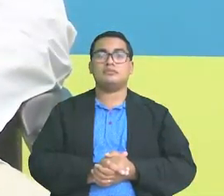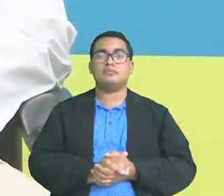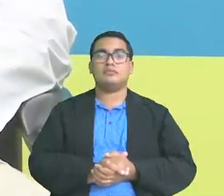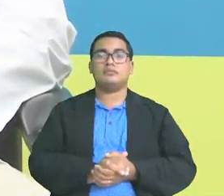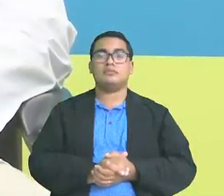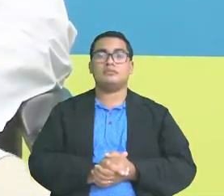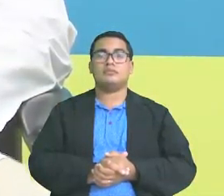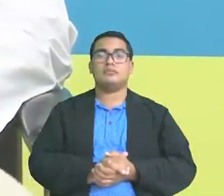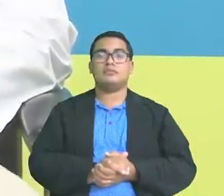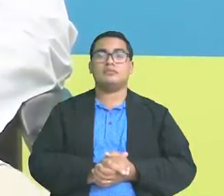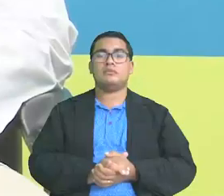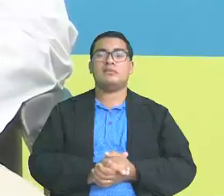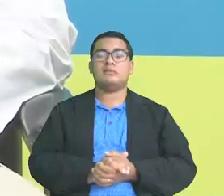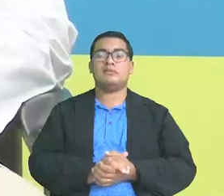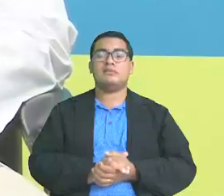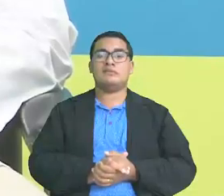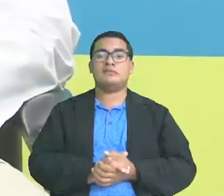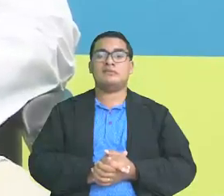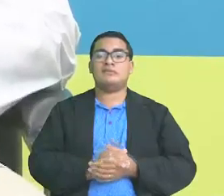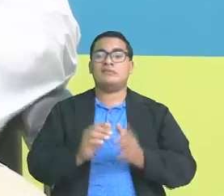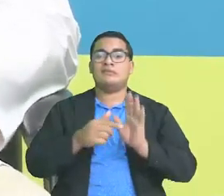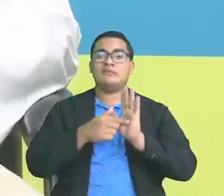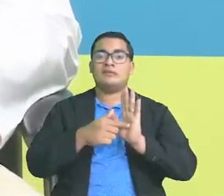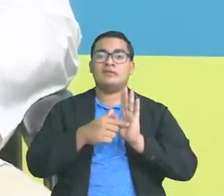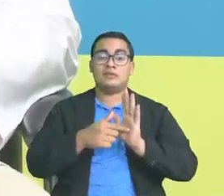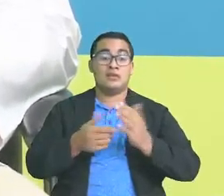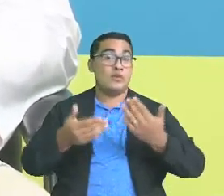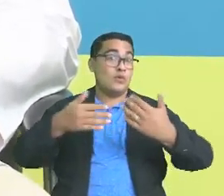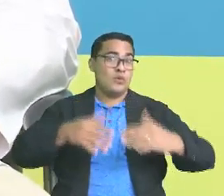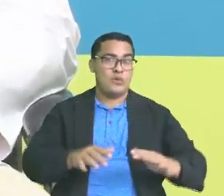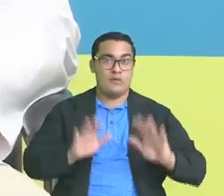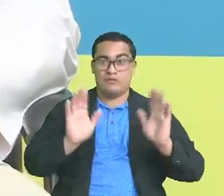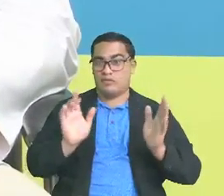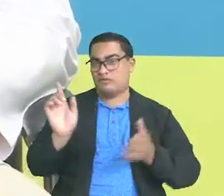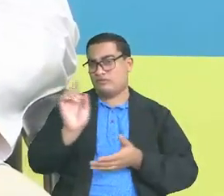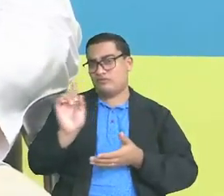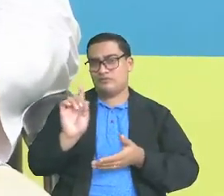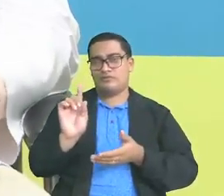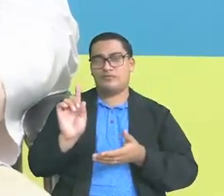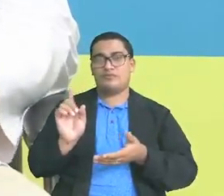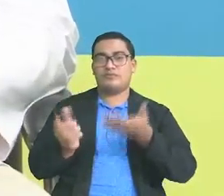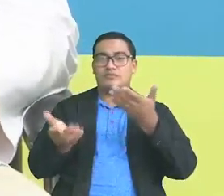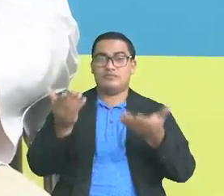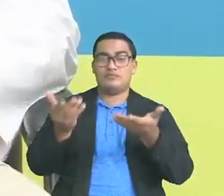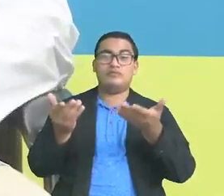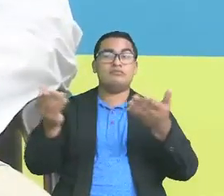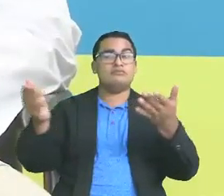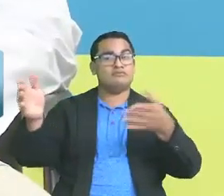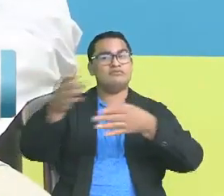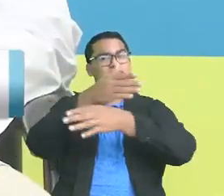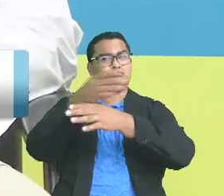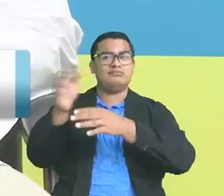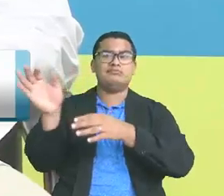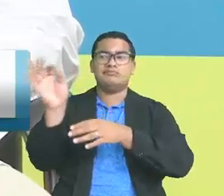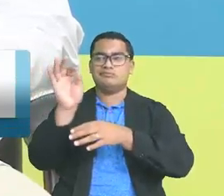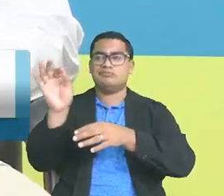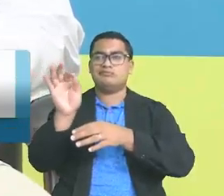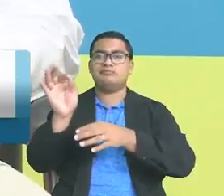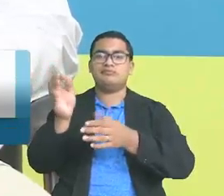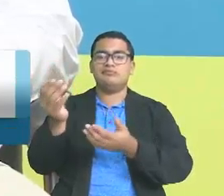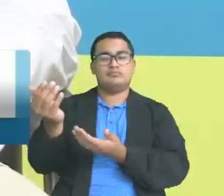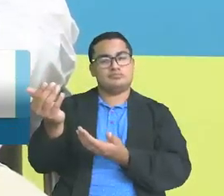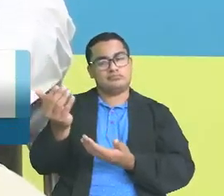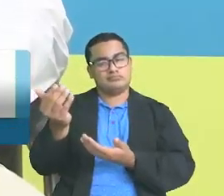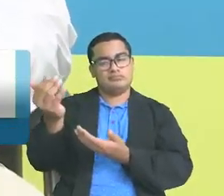okay. No es normal, pero sí esperado, que se nos presenten este tipo de defectos, ¿no? Entonces,